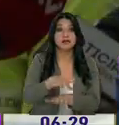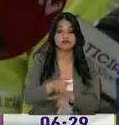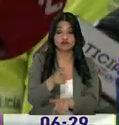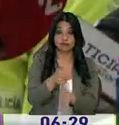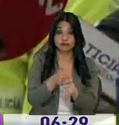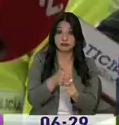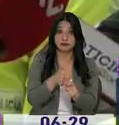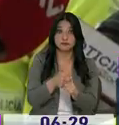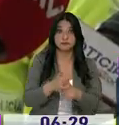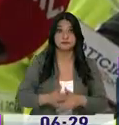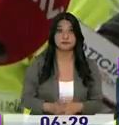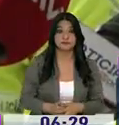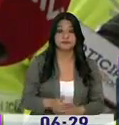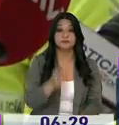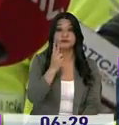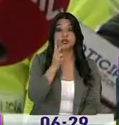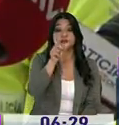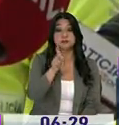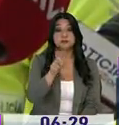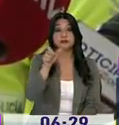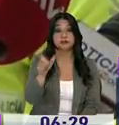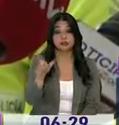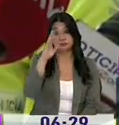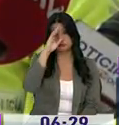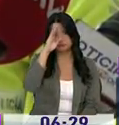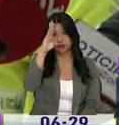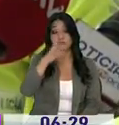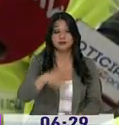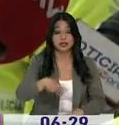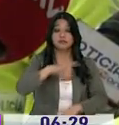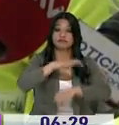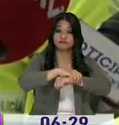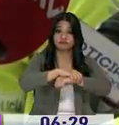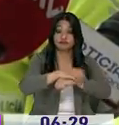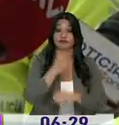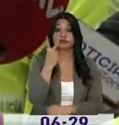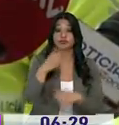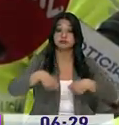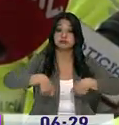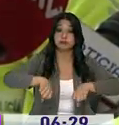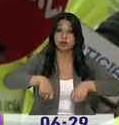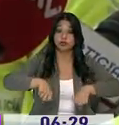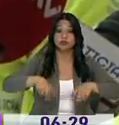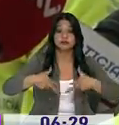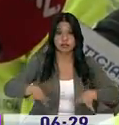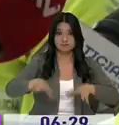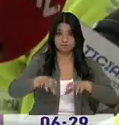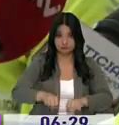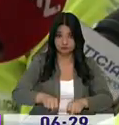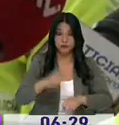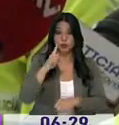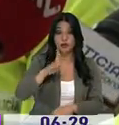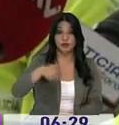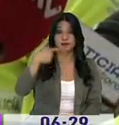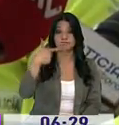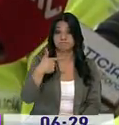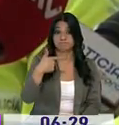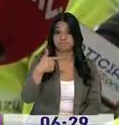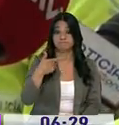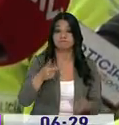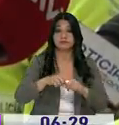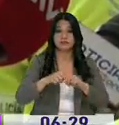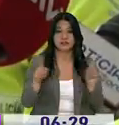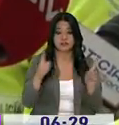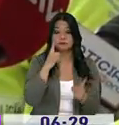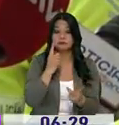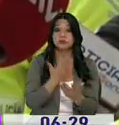Existen dos personas detenidas, dos motos retenidas, una arma de fuego y varios